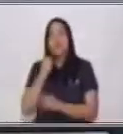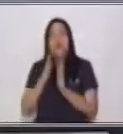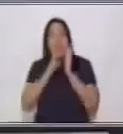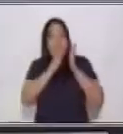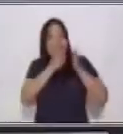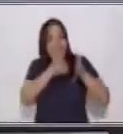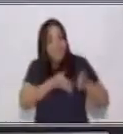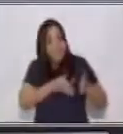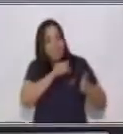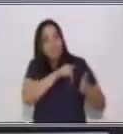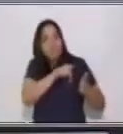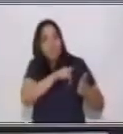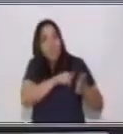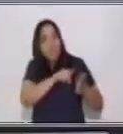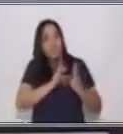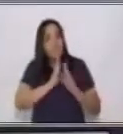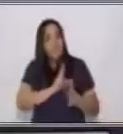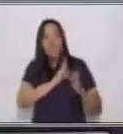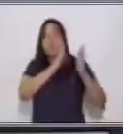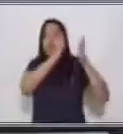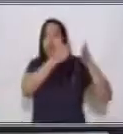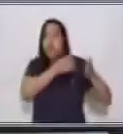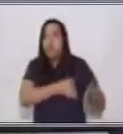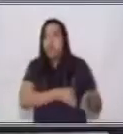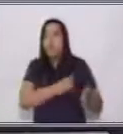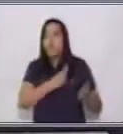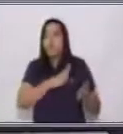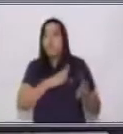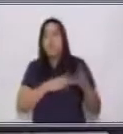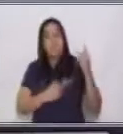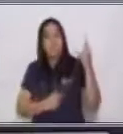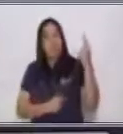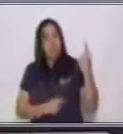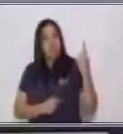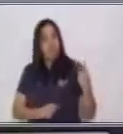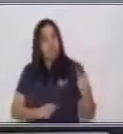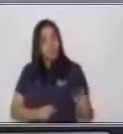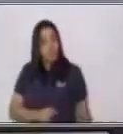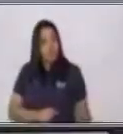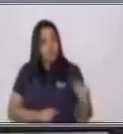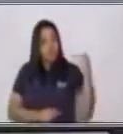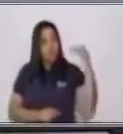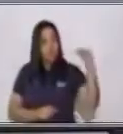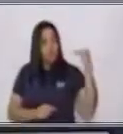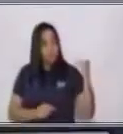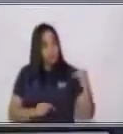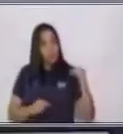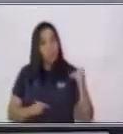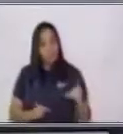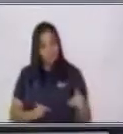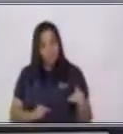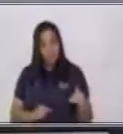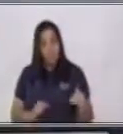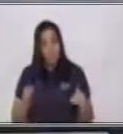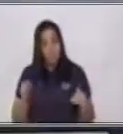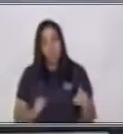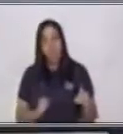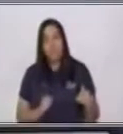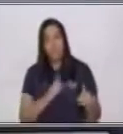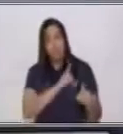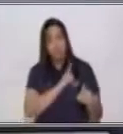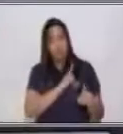matriz inversa. Esta es nuestra matriz que estábamos buscando, gracias,